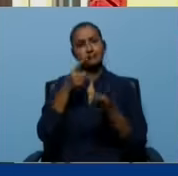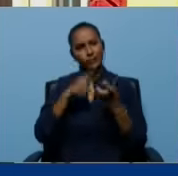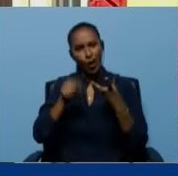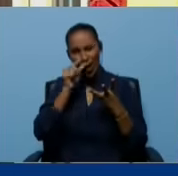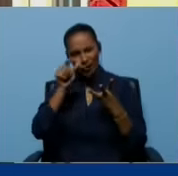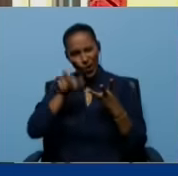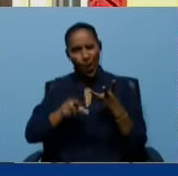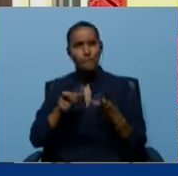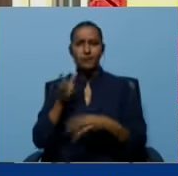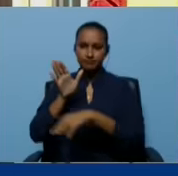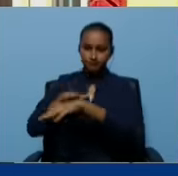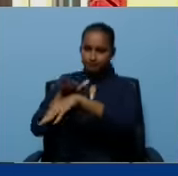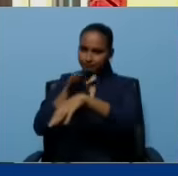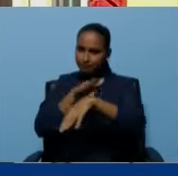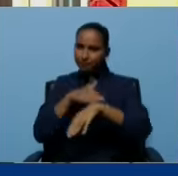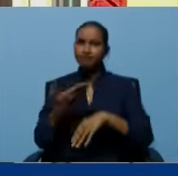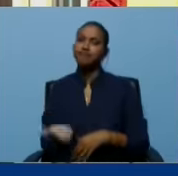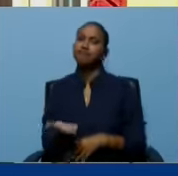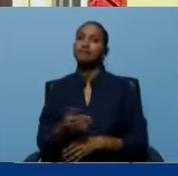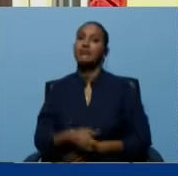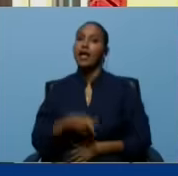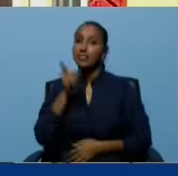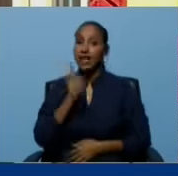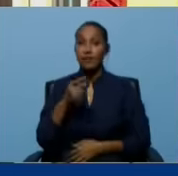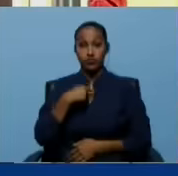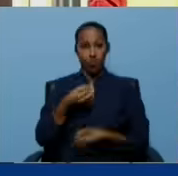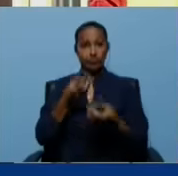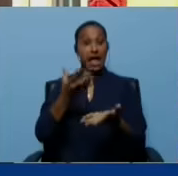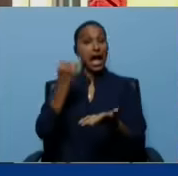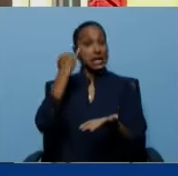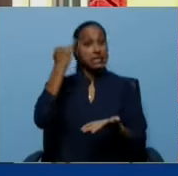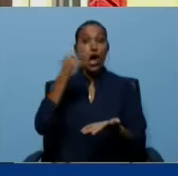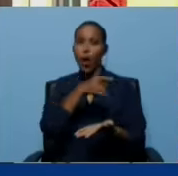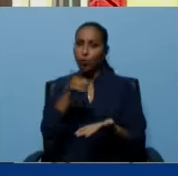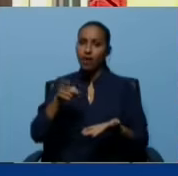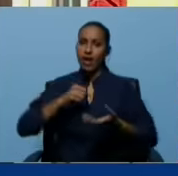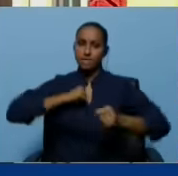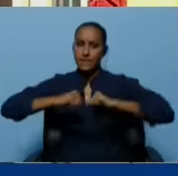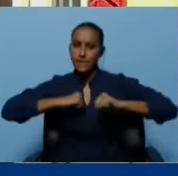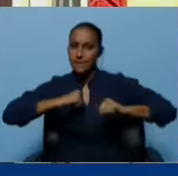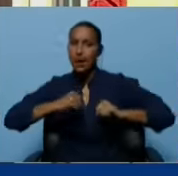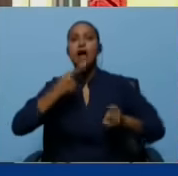concepto. Y desarrollen la realidad, Arriaza,